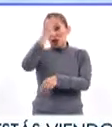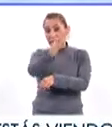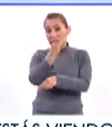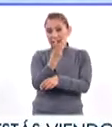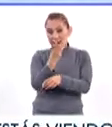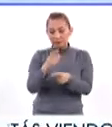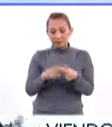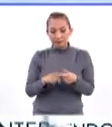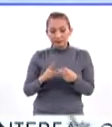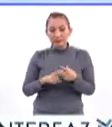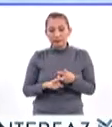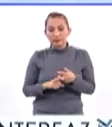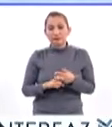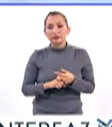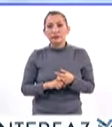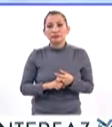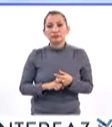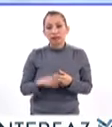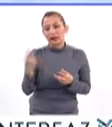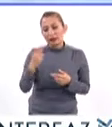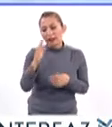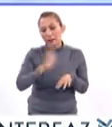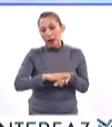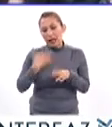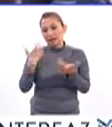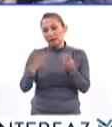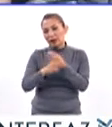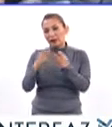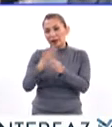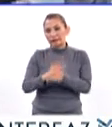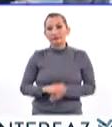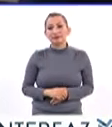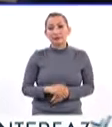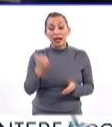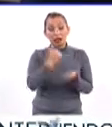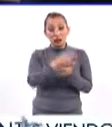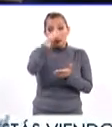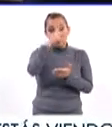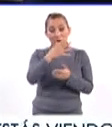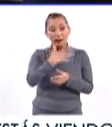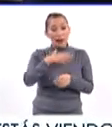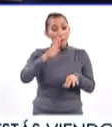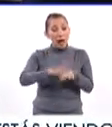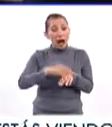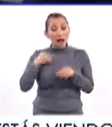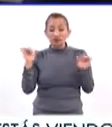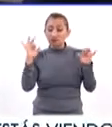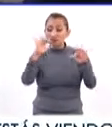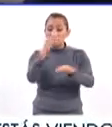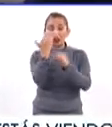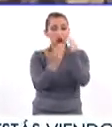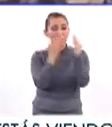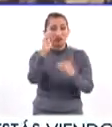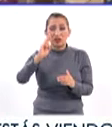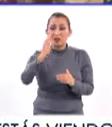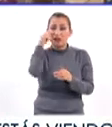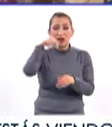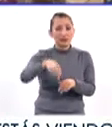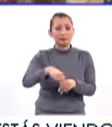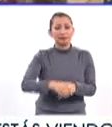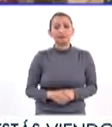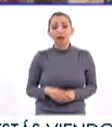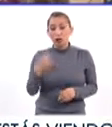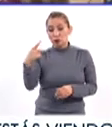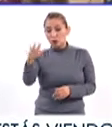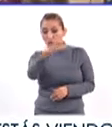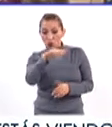tres. Entonces requieren de mayores recursos. La capital del país tiene la mayor demanda en educación superior. En